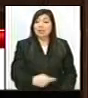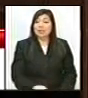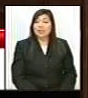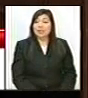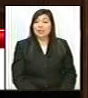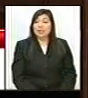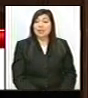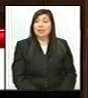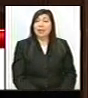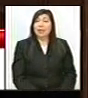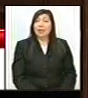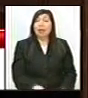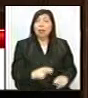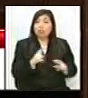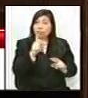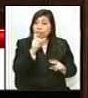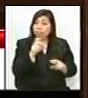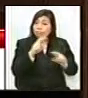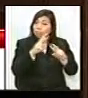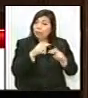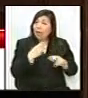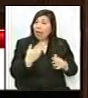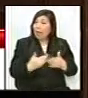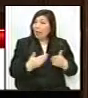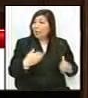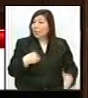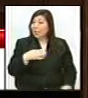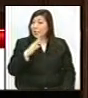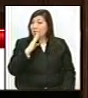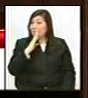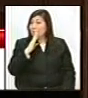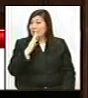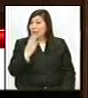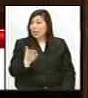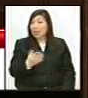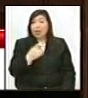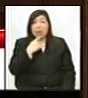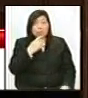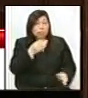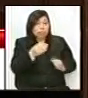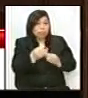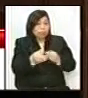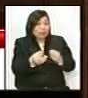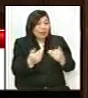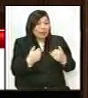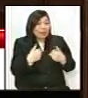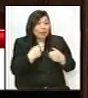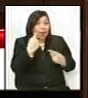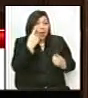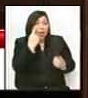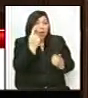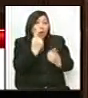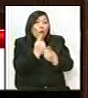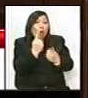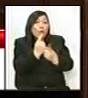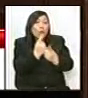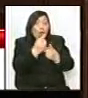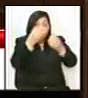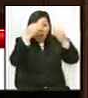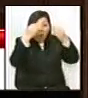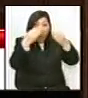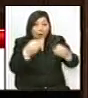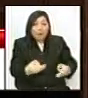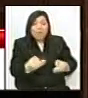literalmente: el investigado, antes de declarar o entienda se haga sus descargos, tiene que conocer de manera